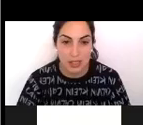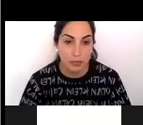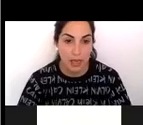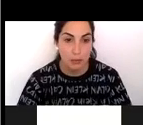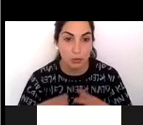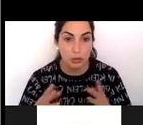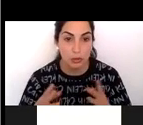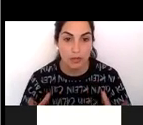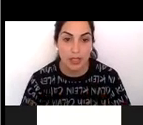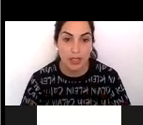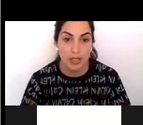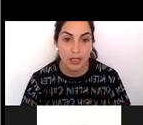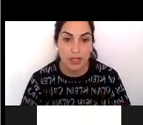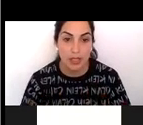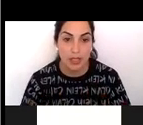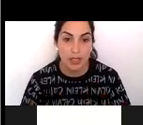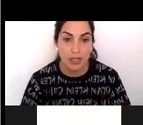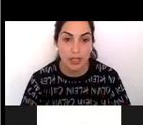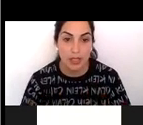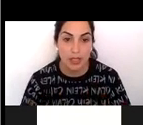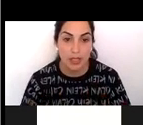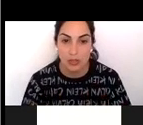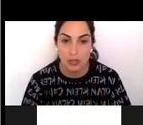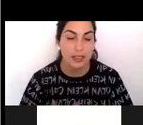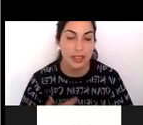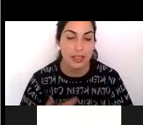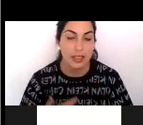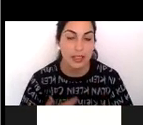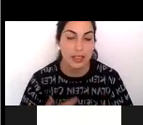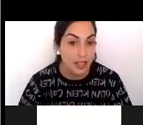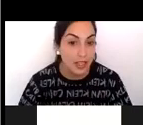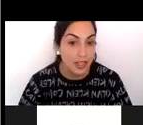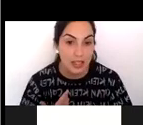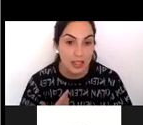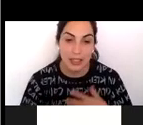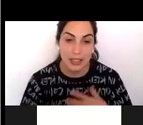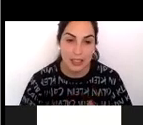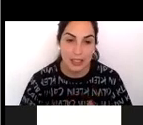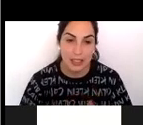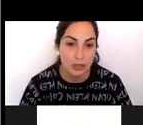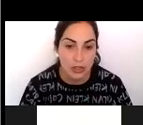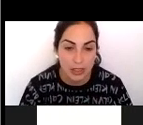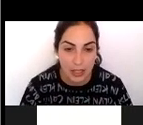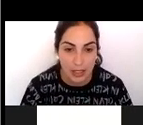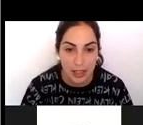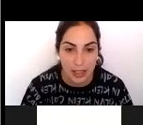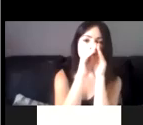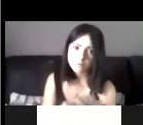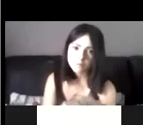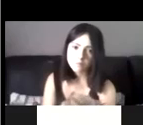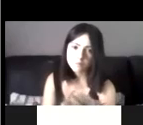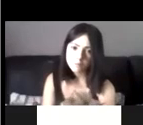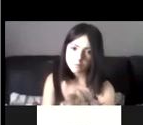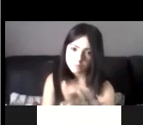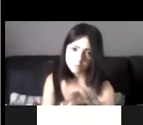el punto de vista es idea de reconciliación, que se pueda ver tras, cierto, estas ideas de